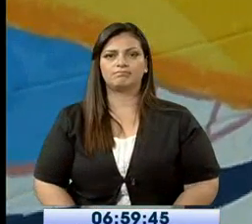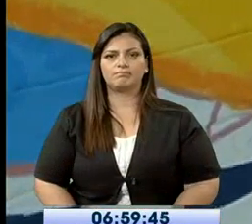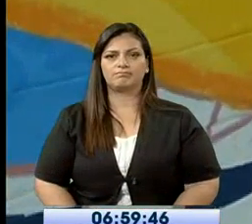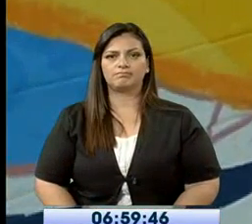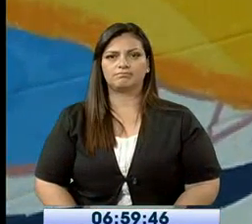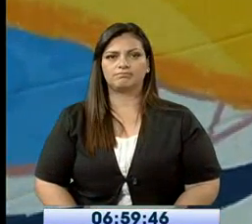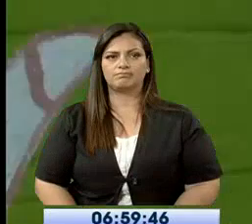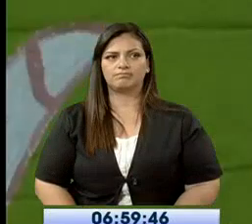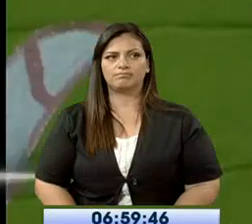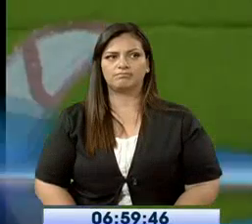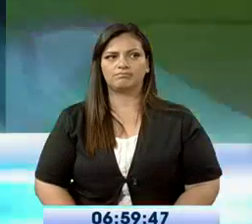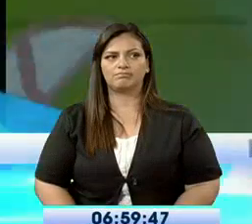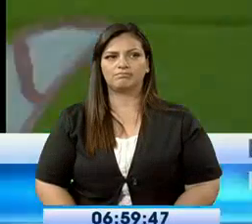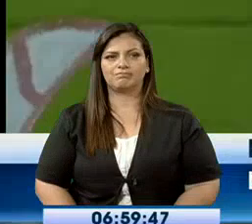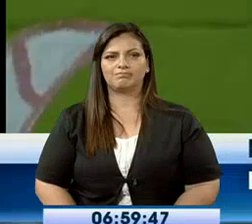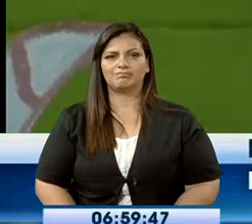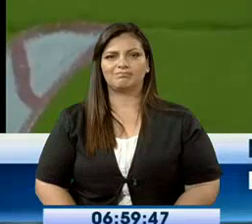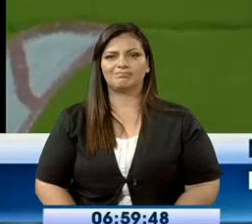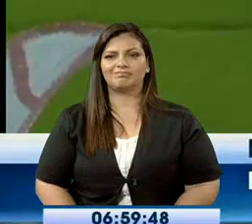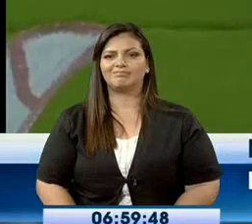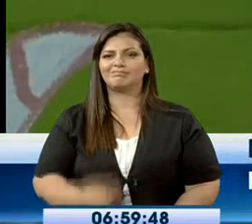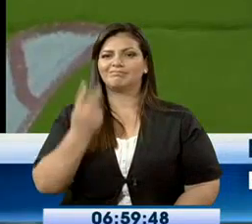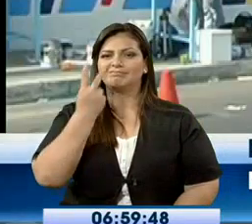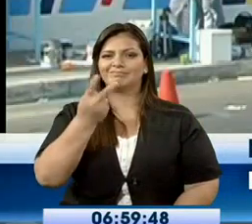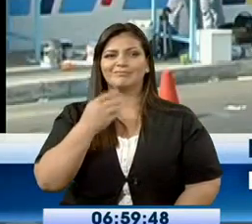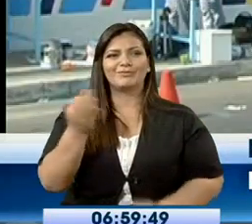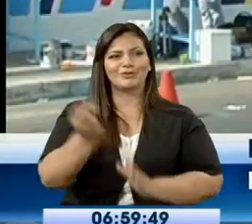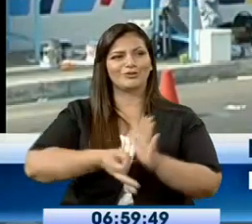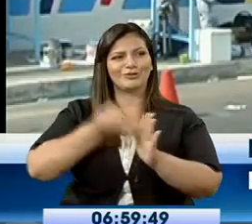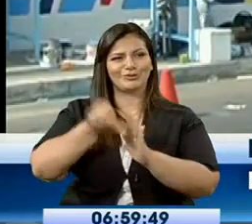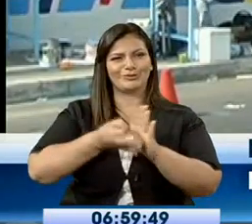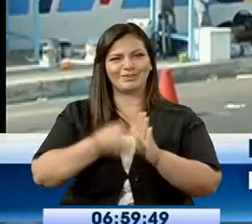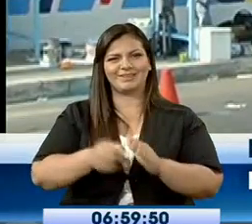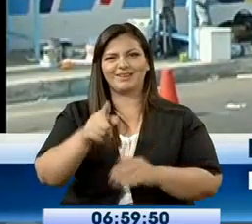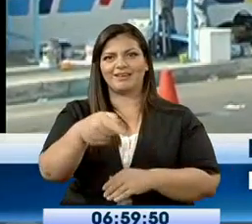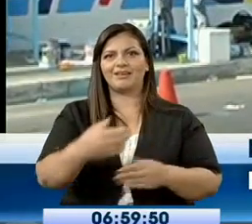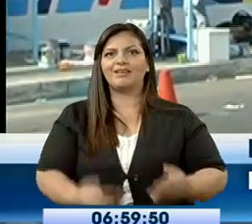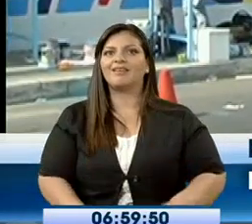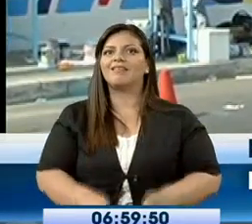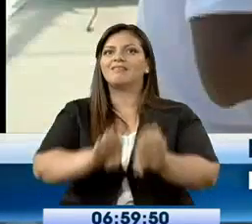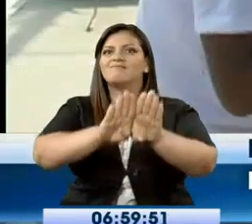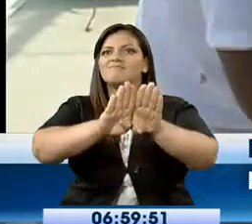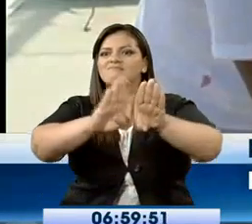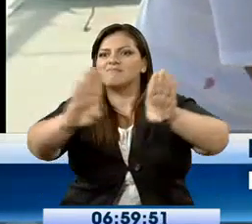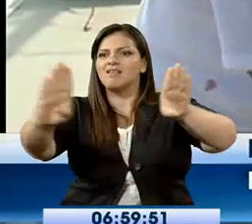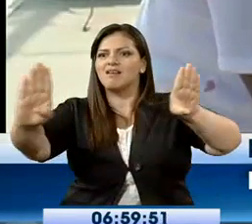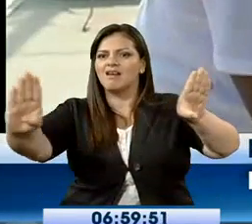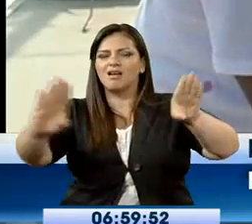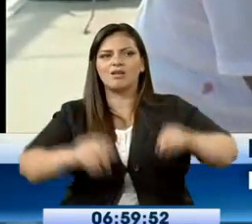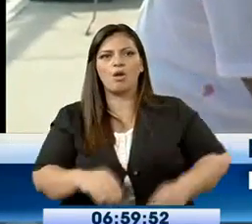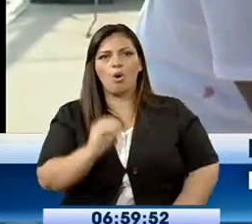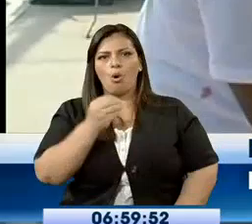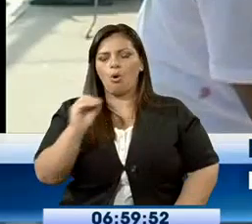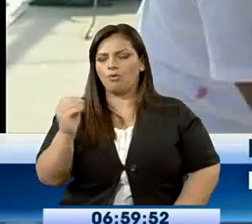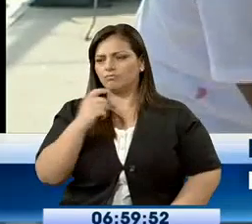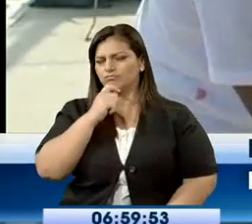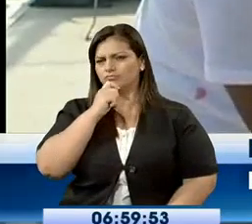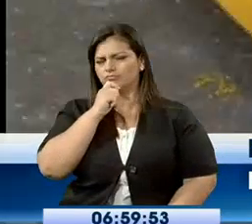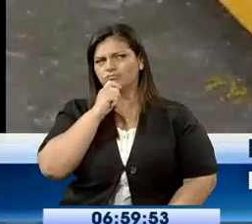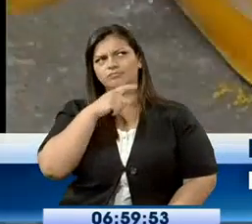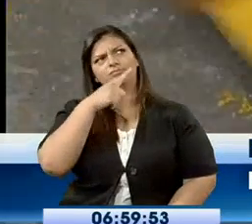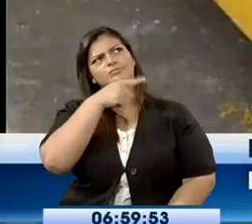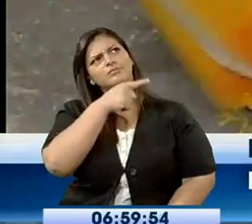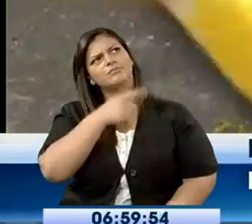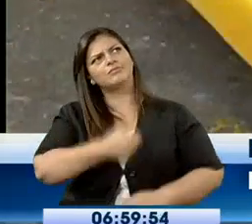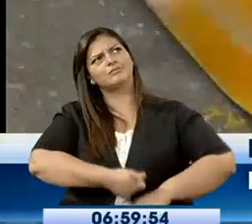Para ellos, nada mejor que poder plasmar su talento en un mural que todos pueden apreciar. Aseguran que cuando se enteraron del proyecto,